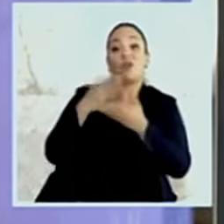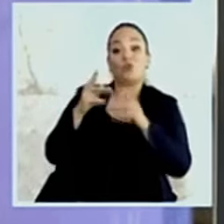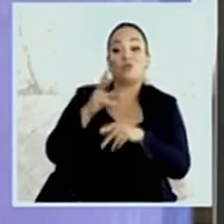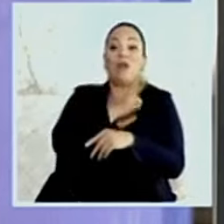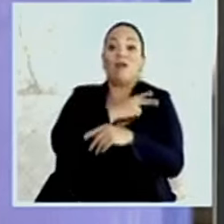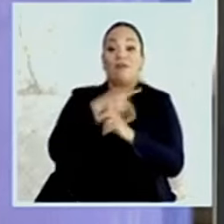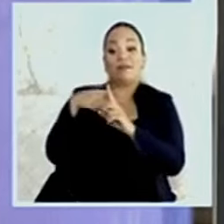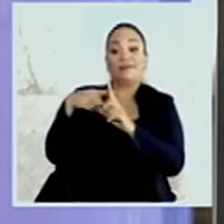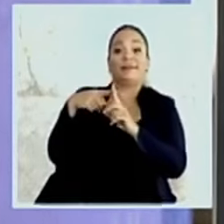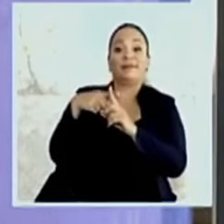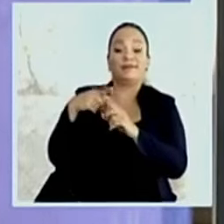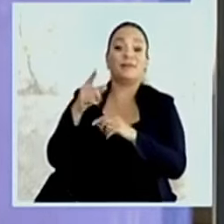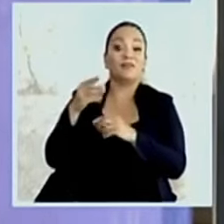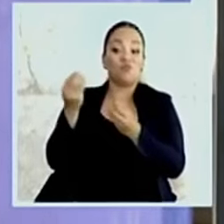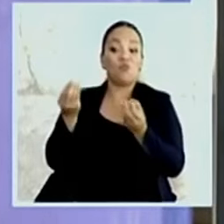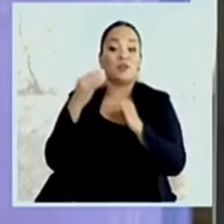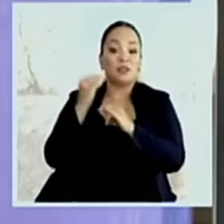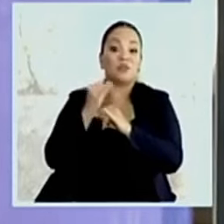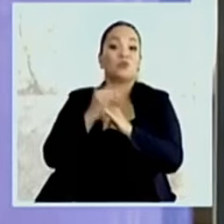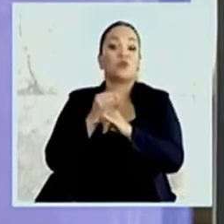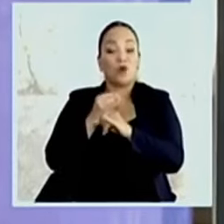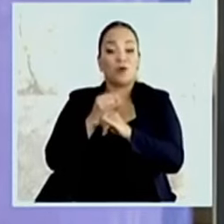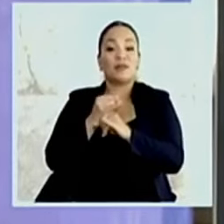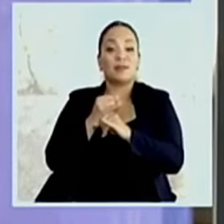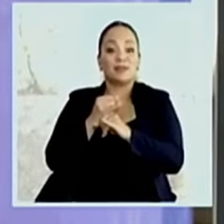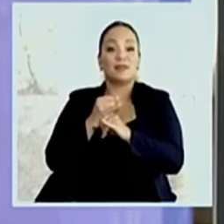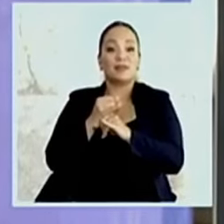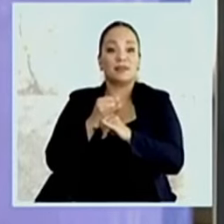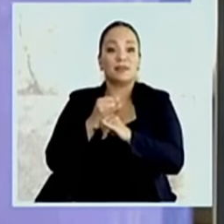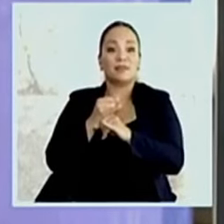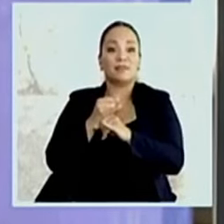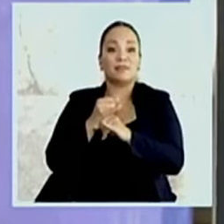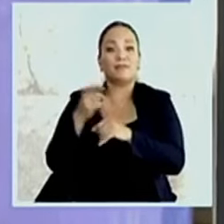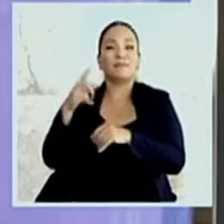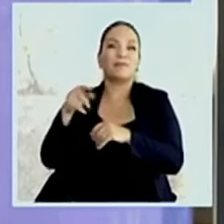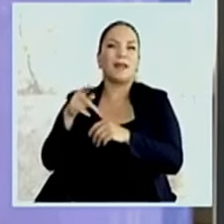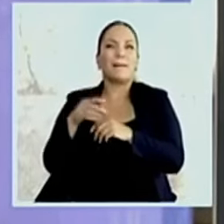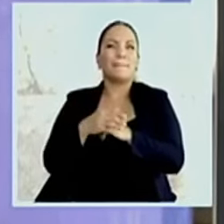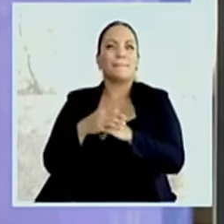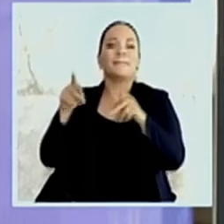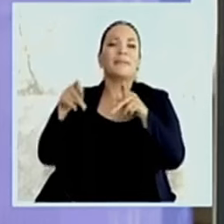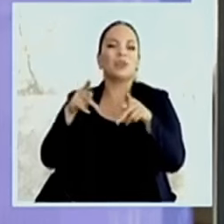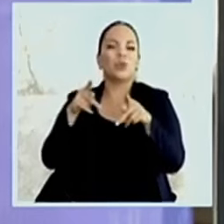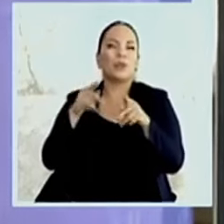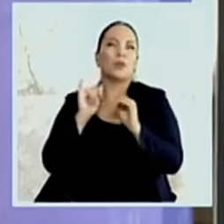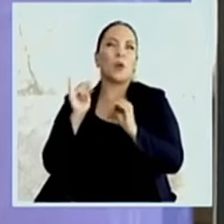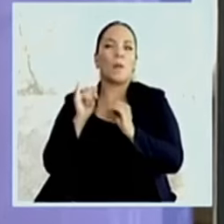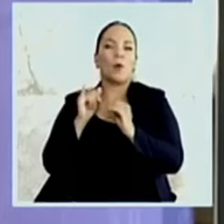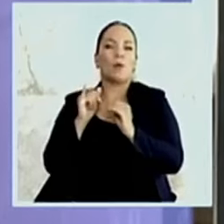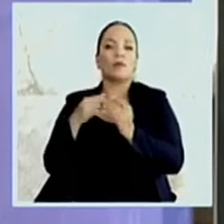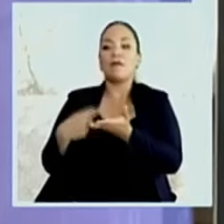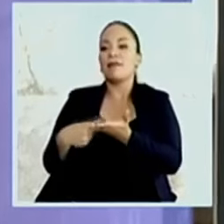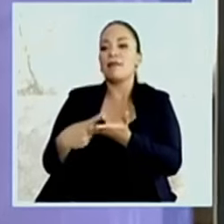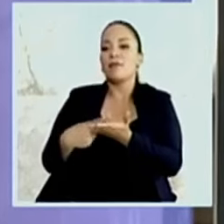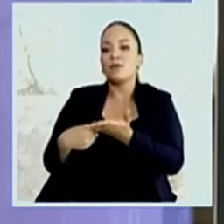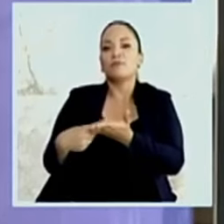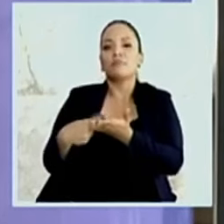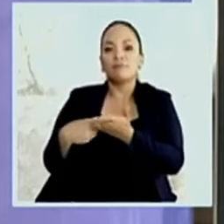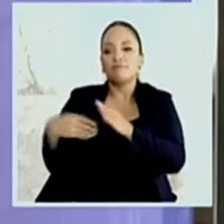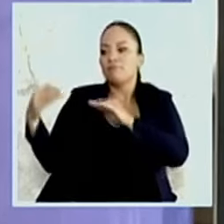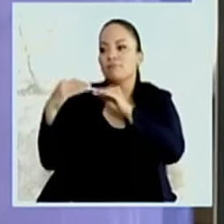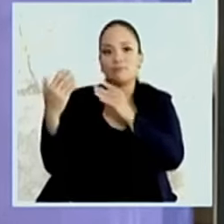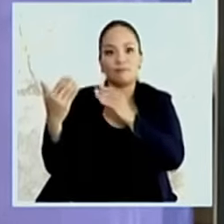malos. Hay muchos muy buenos y les reconozco. Y son la mayoría. Hay mandos medios en muchas de las instituciones que